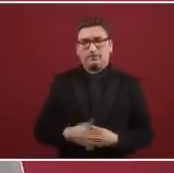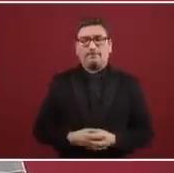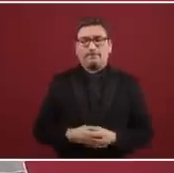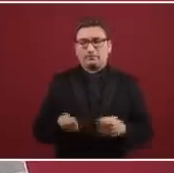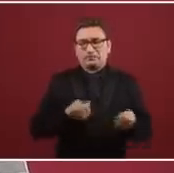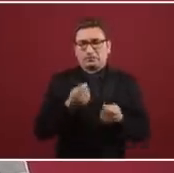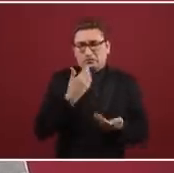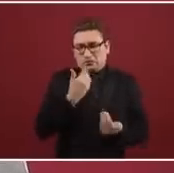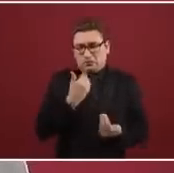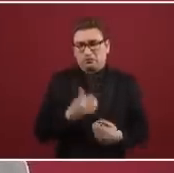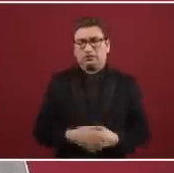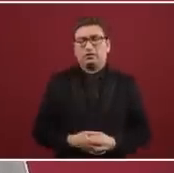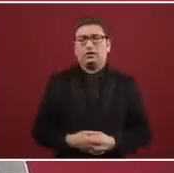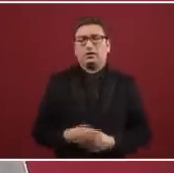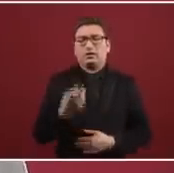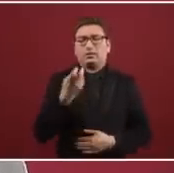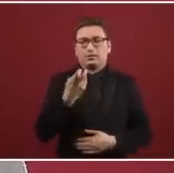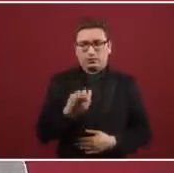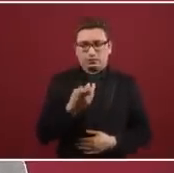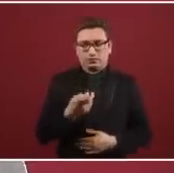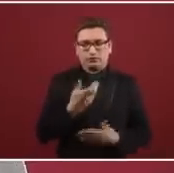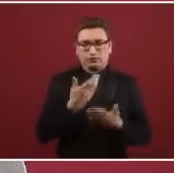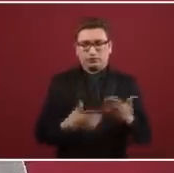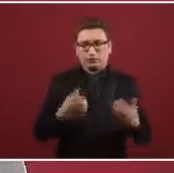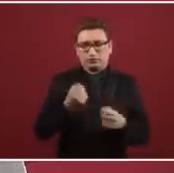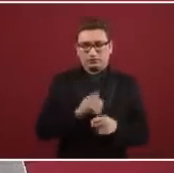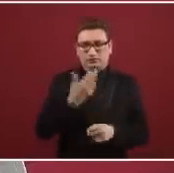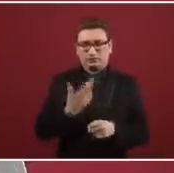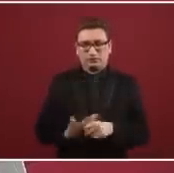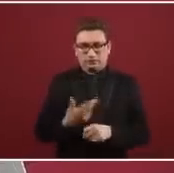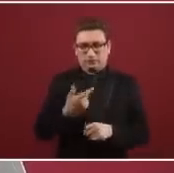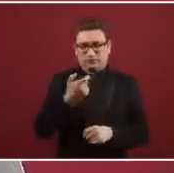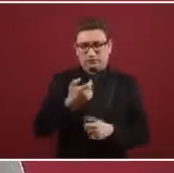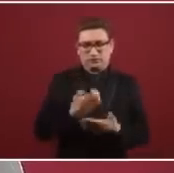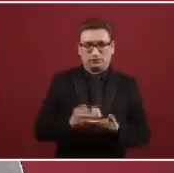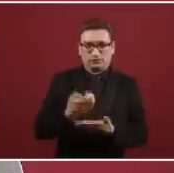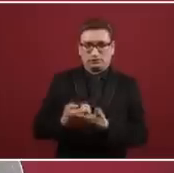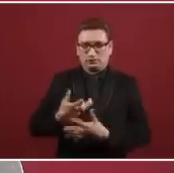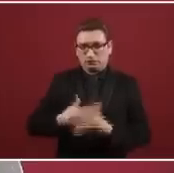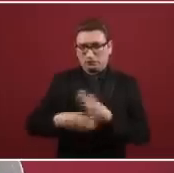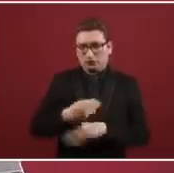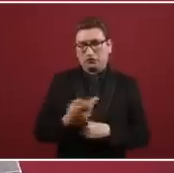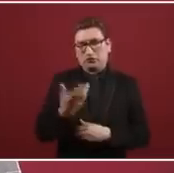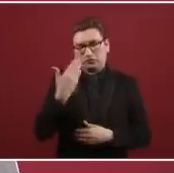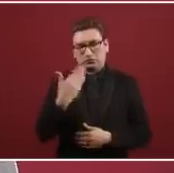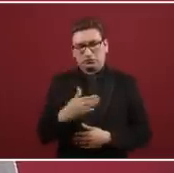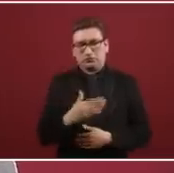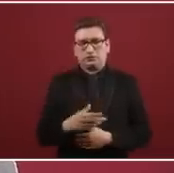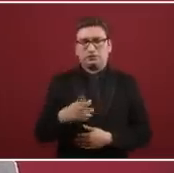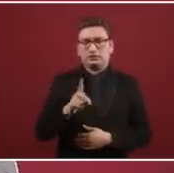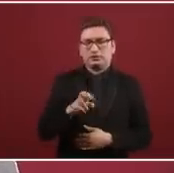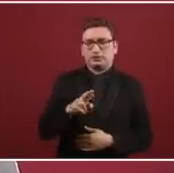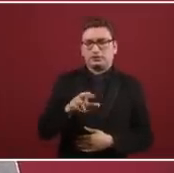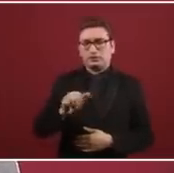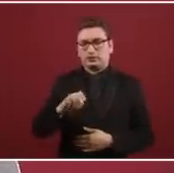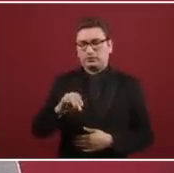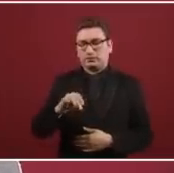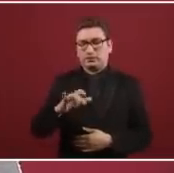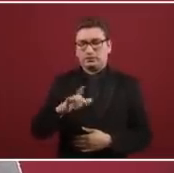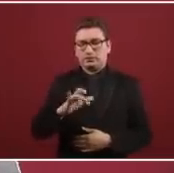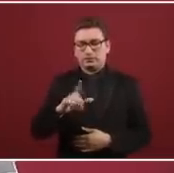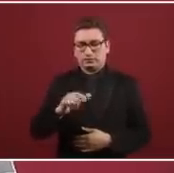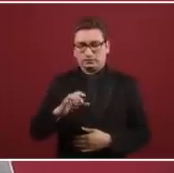tanto, a través de la Secretaría de Economía ha tenido a bien la doctora Graciela Márquez